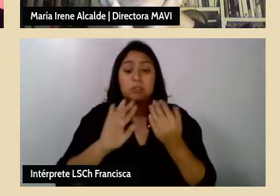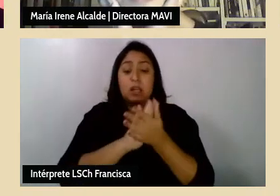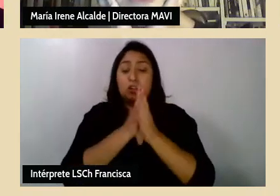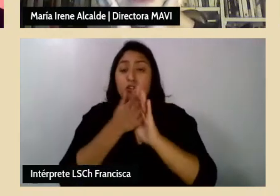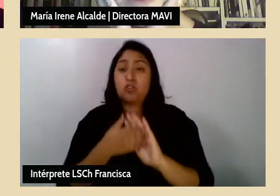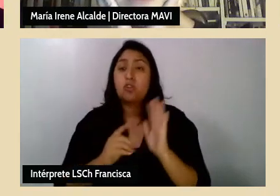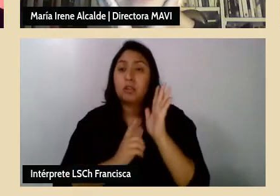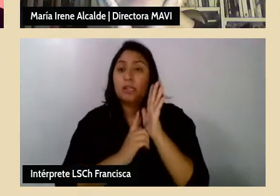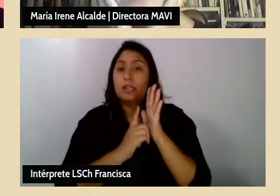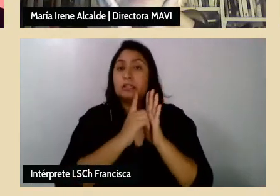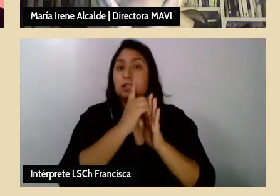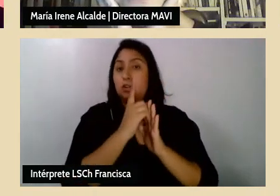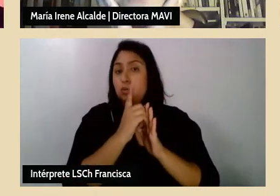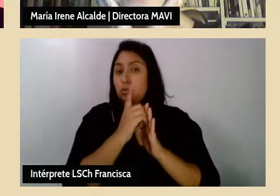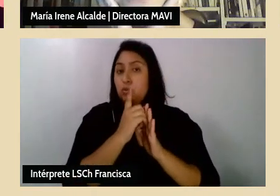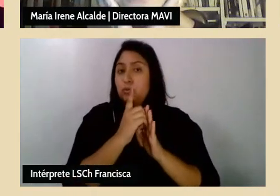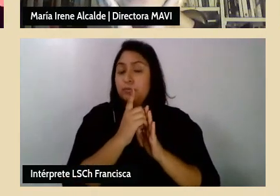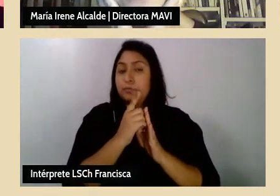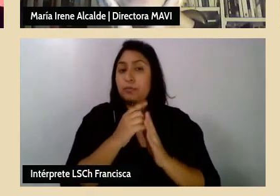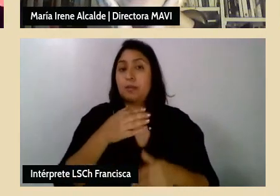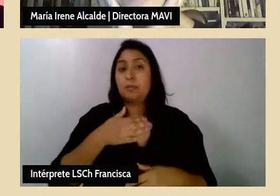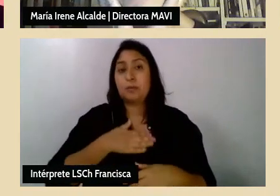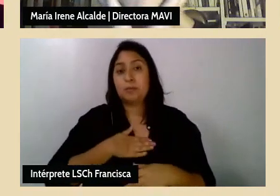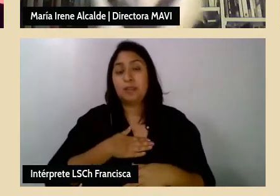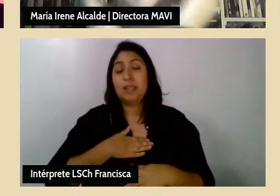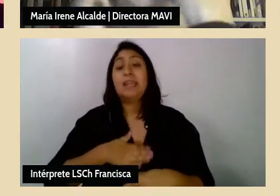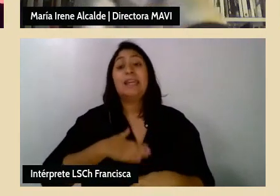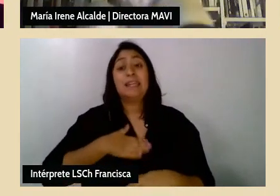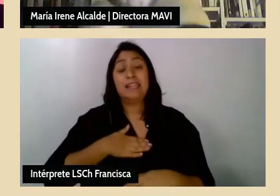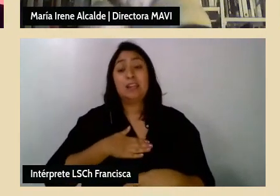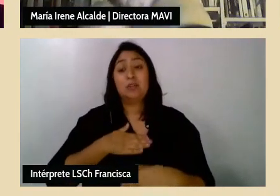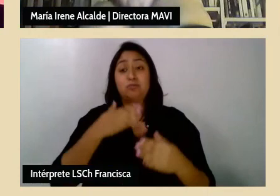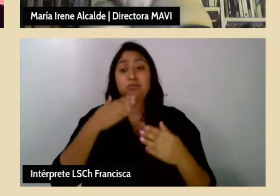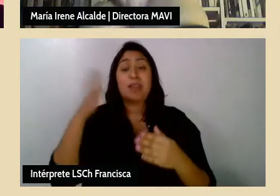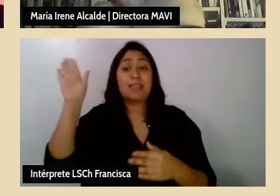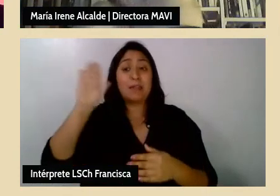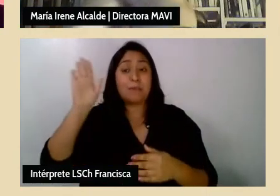desarrollos. Por mi parte, quiero despedirme, darle las